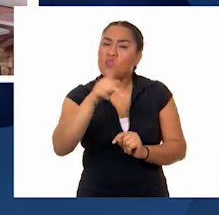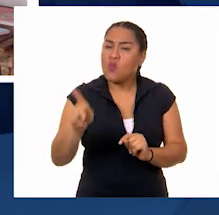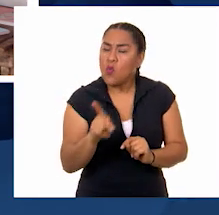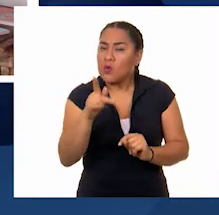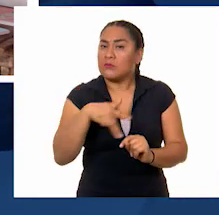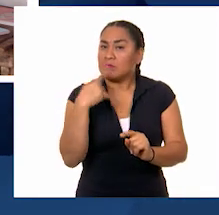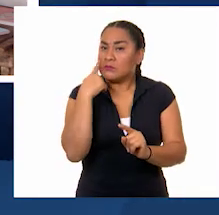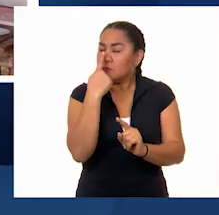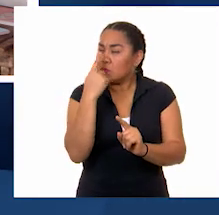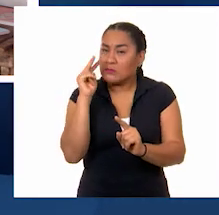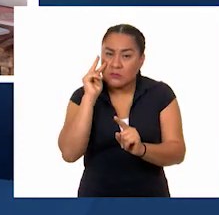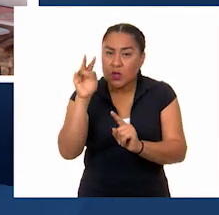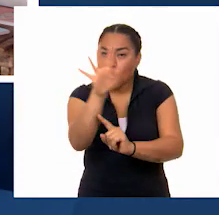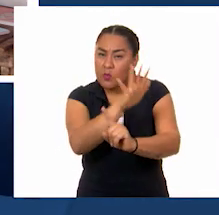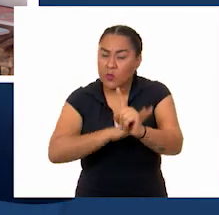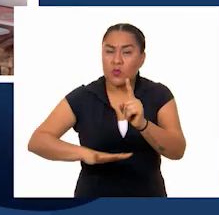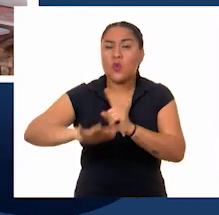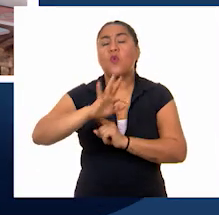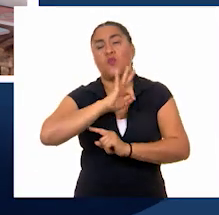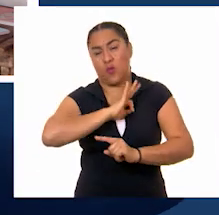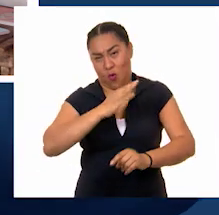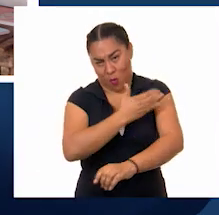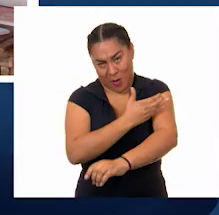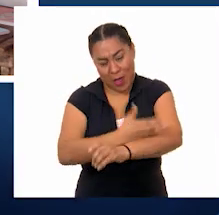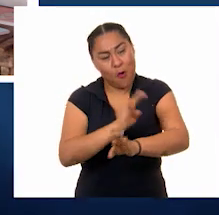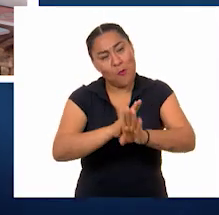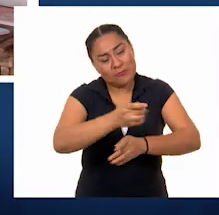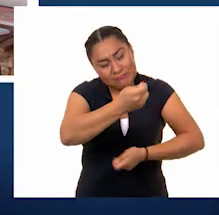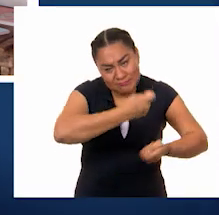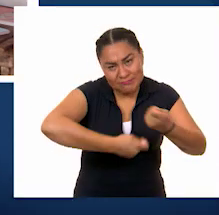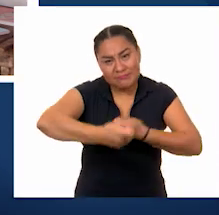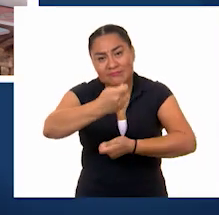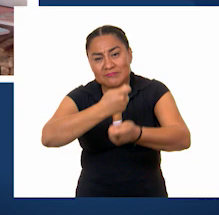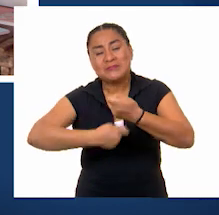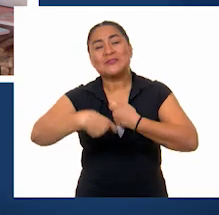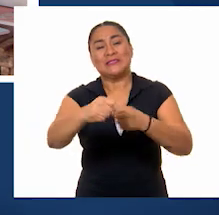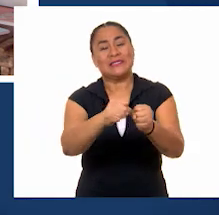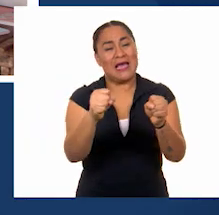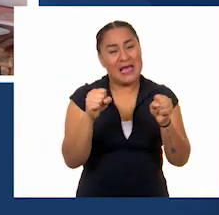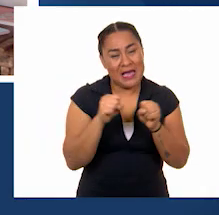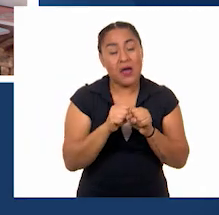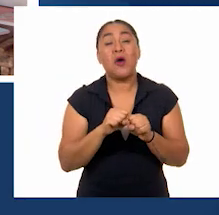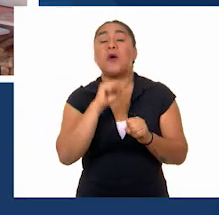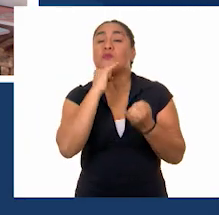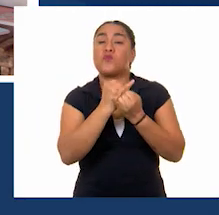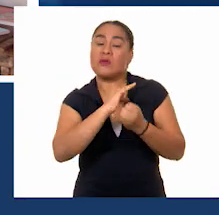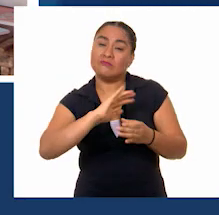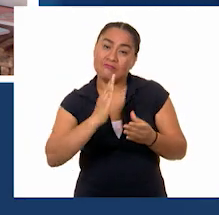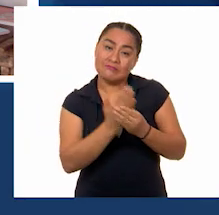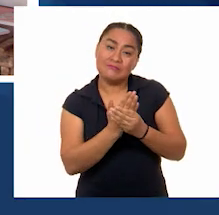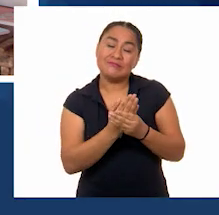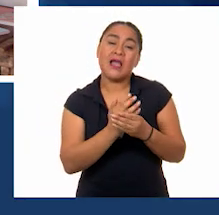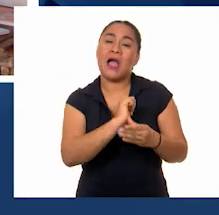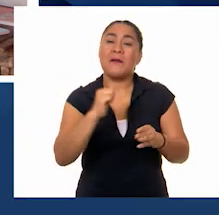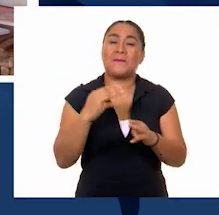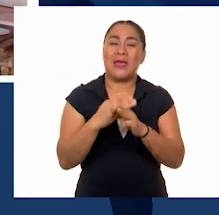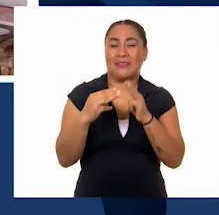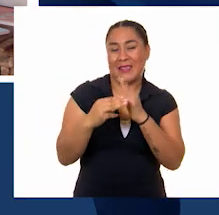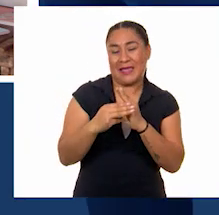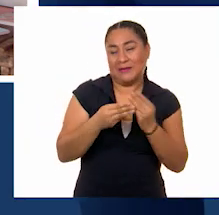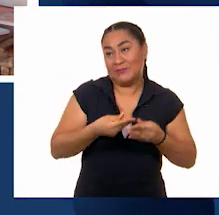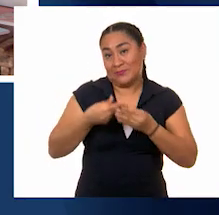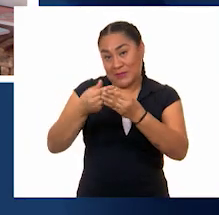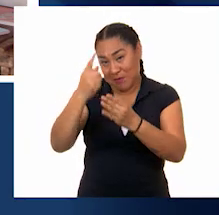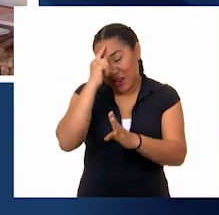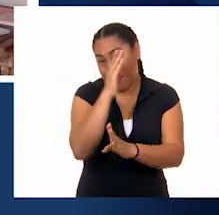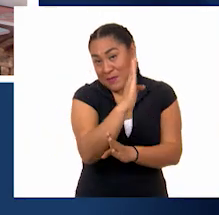pueblo que podrán compartir con sus compañeras y compañeros de aula e integrarán a los materiales didácticos de su biblioteca